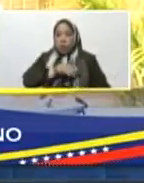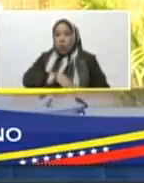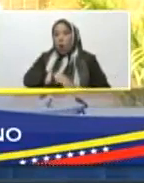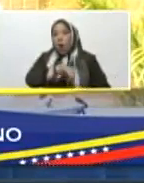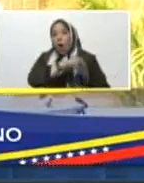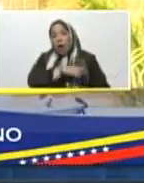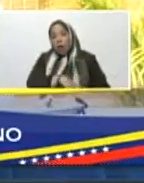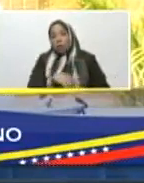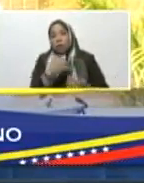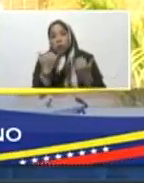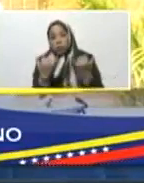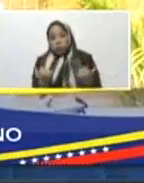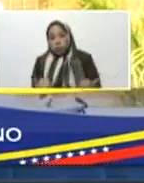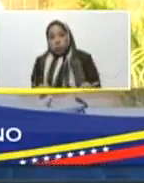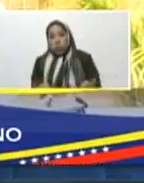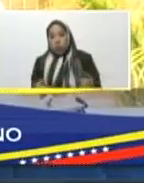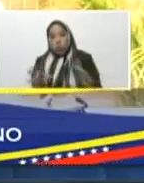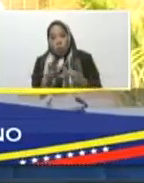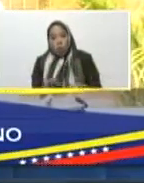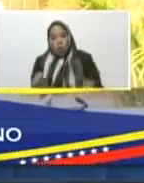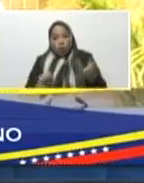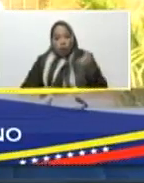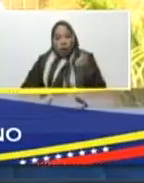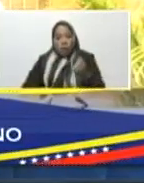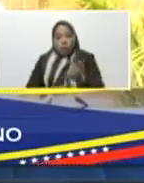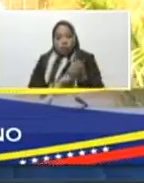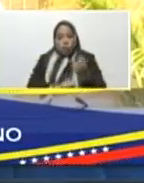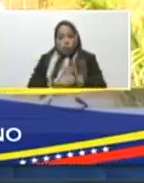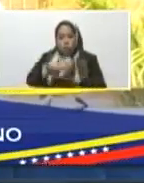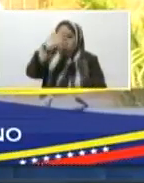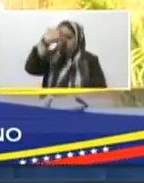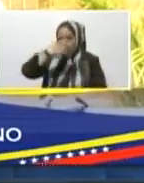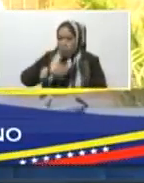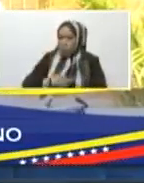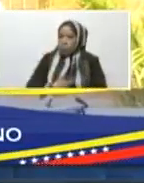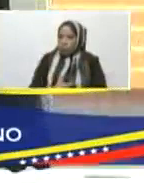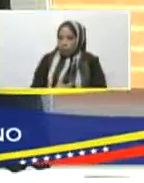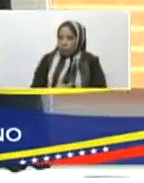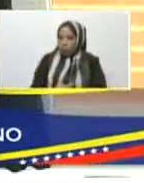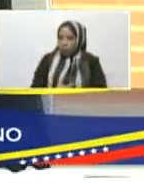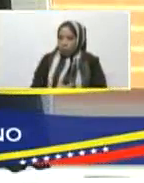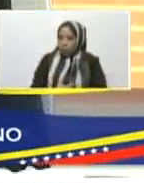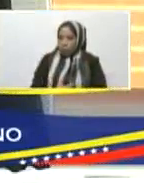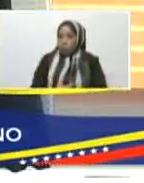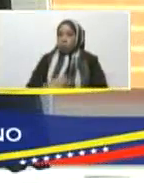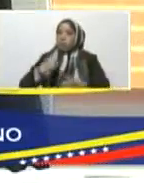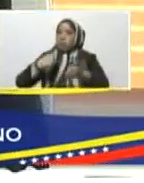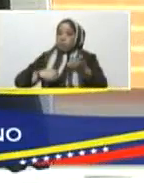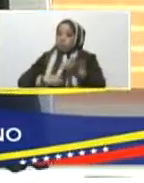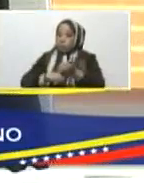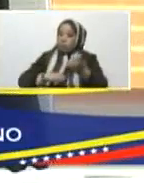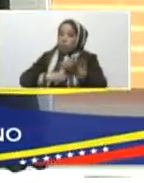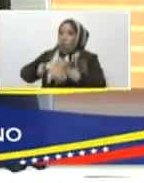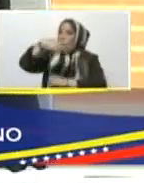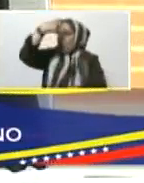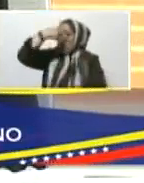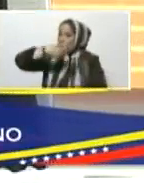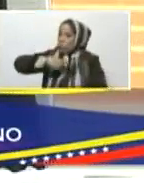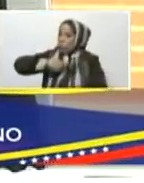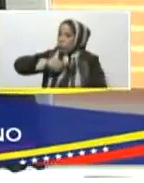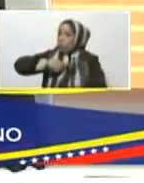atosigada, cuenta con mi apoyo personal, Magali, doctora Magali Gutiérrez. Cuente con mi apoyo